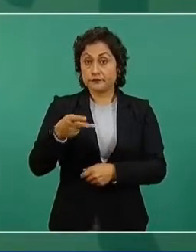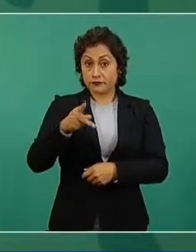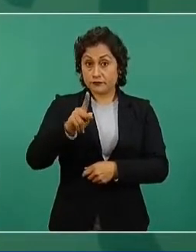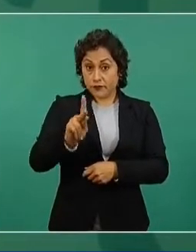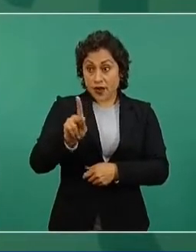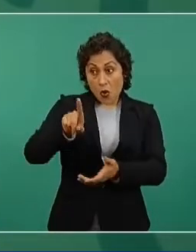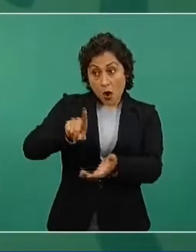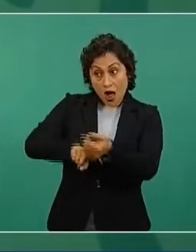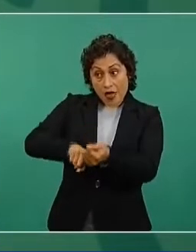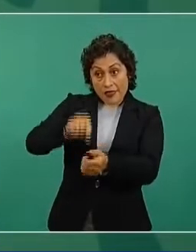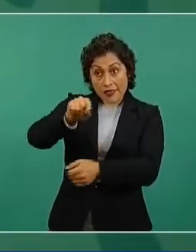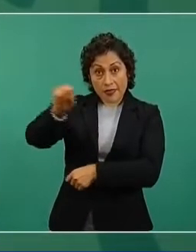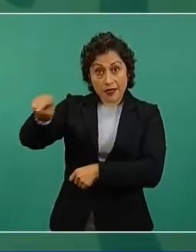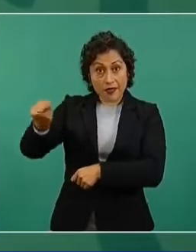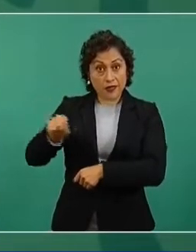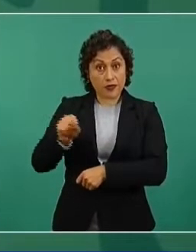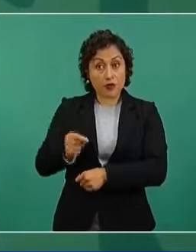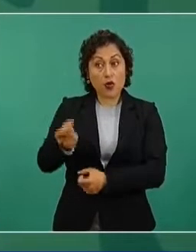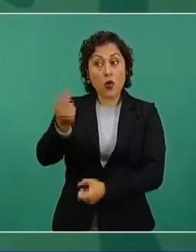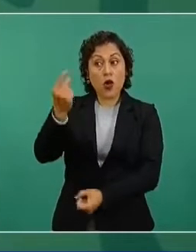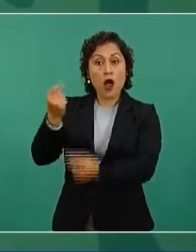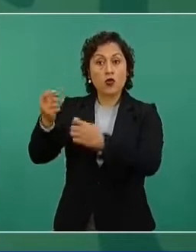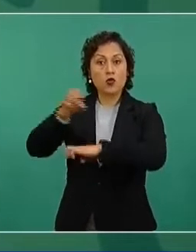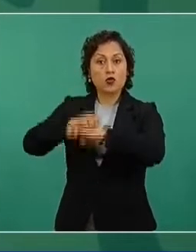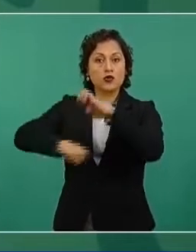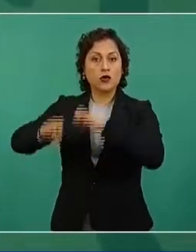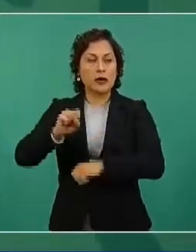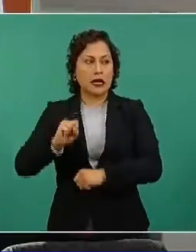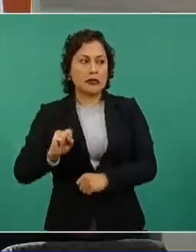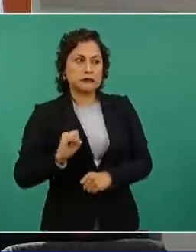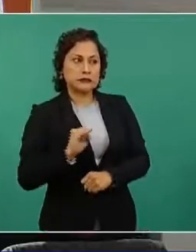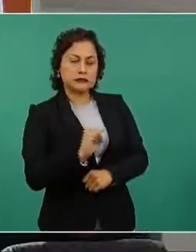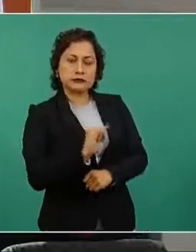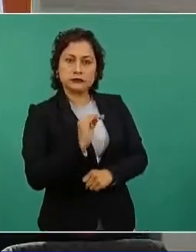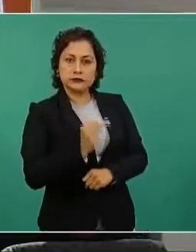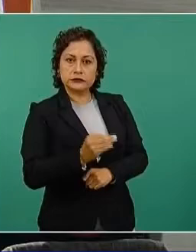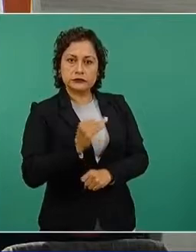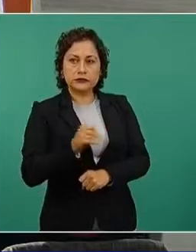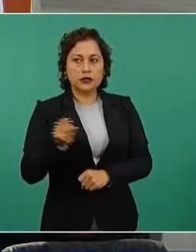empresarios que estaban a favor del incremento